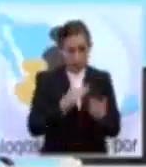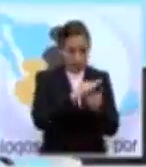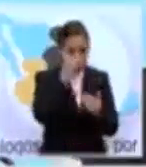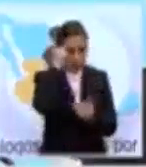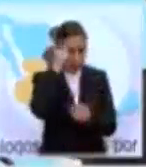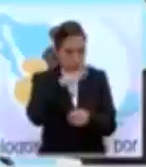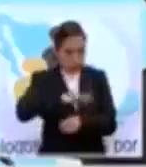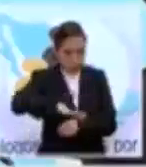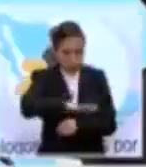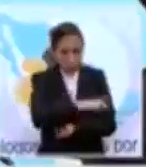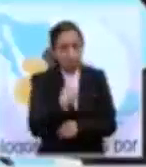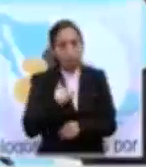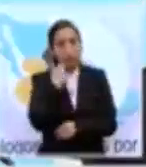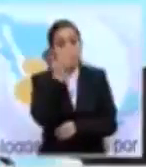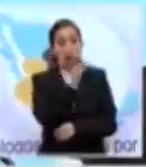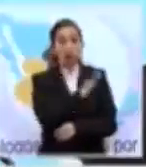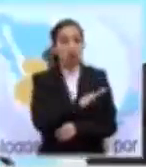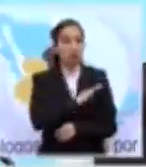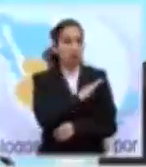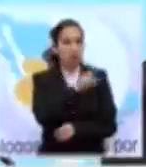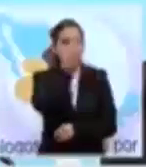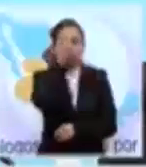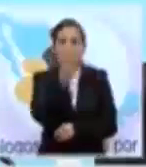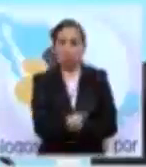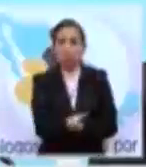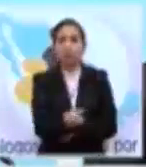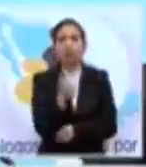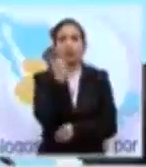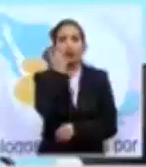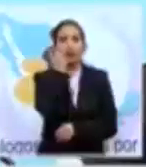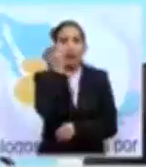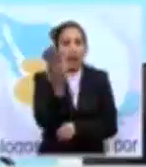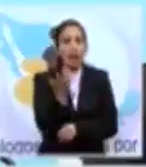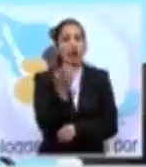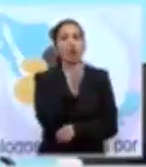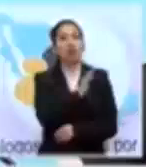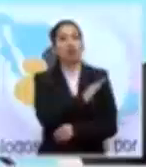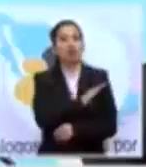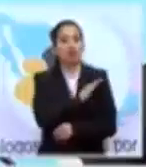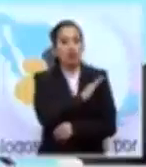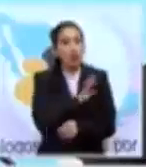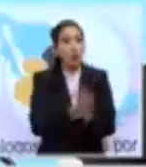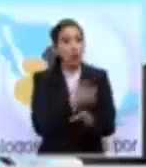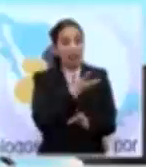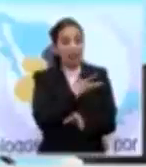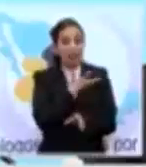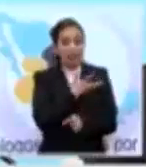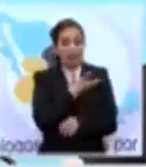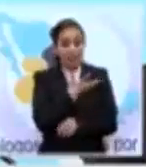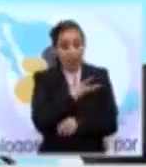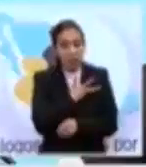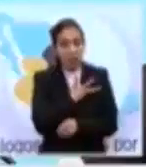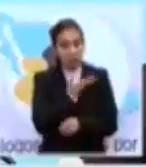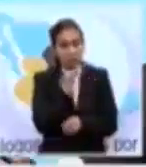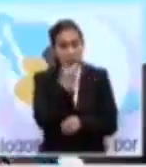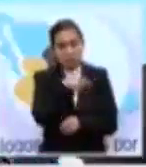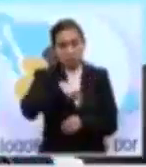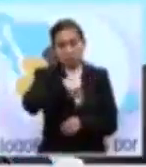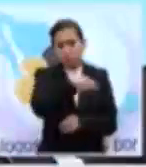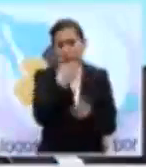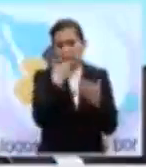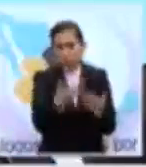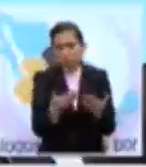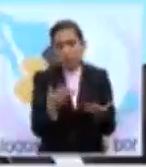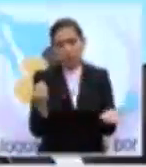directiva, yo quiero felicitarlo. Quiero felicitar a esta mesa directiva porque han tenido la capacidad